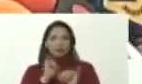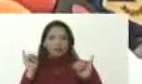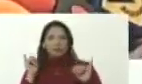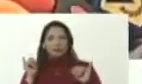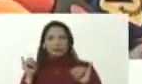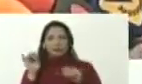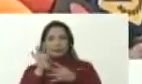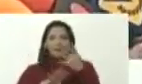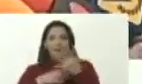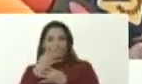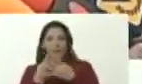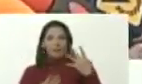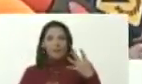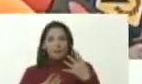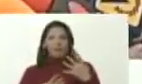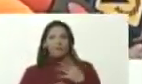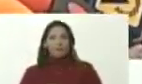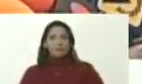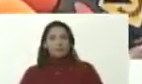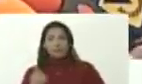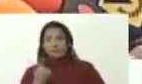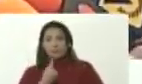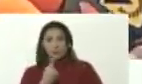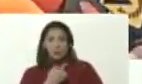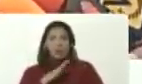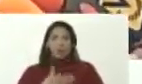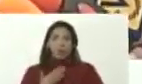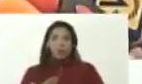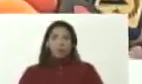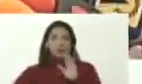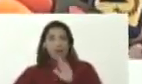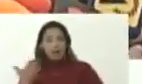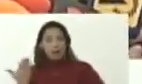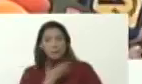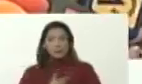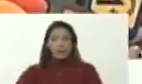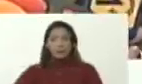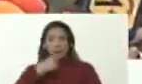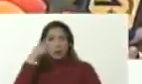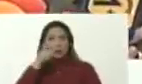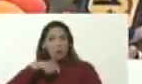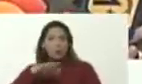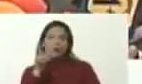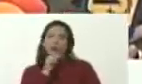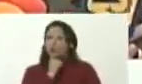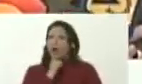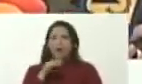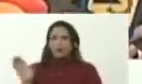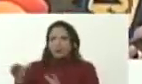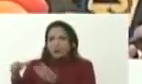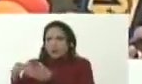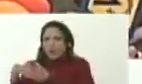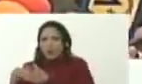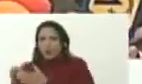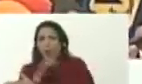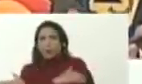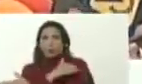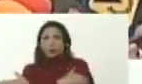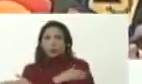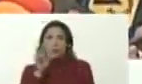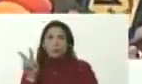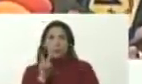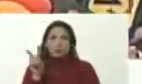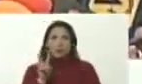transparentes. De manera que los únicos que pueden sacar al presidente Nicolás Maduro es el pueblo. No será una cúpula de la oligarquía